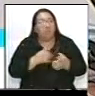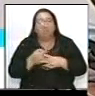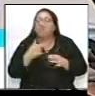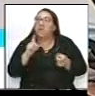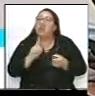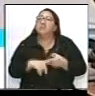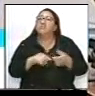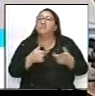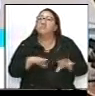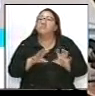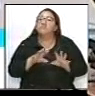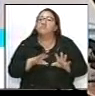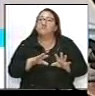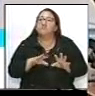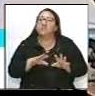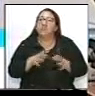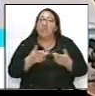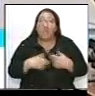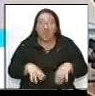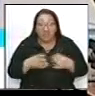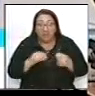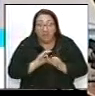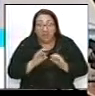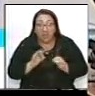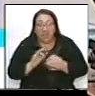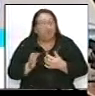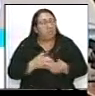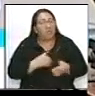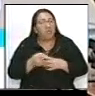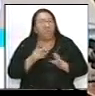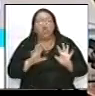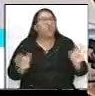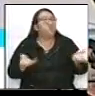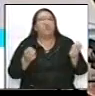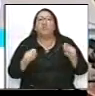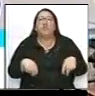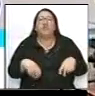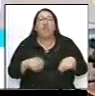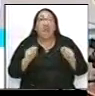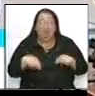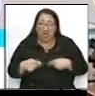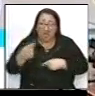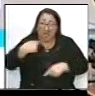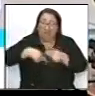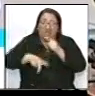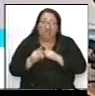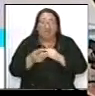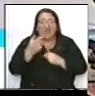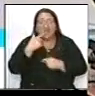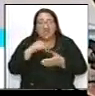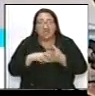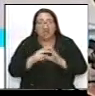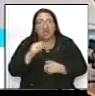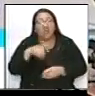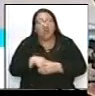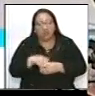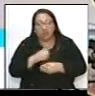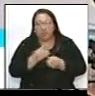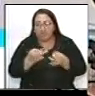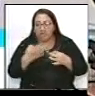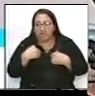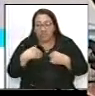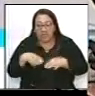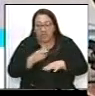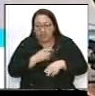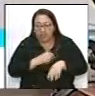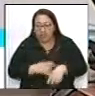hubiera. Hubo el informe que ameritaba iniciar una investigación, se votó por la mayoría que tenía